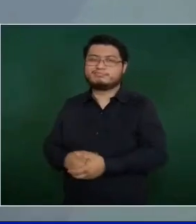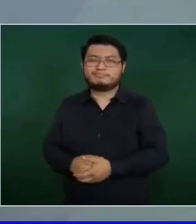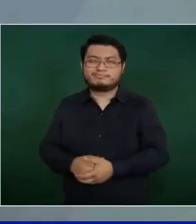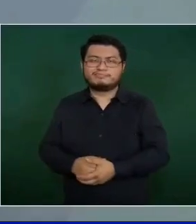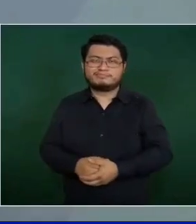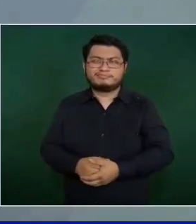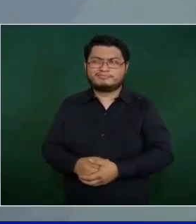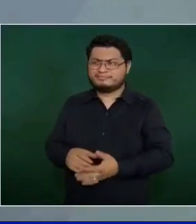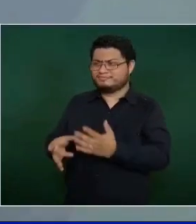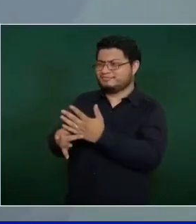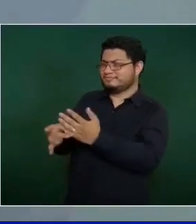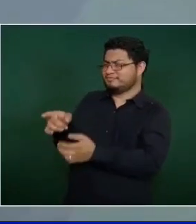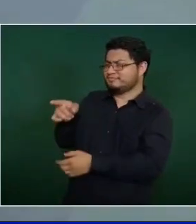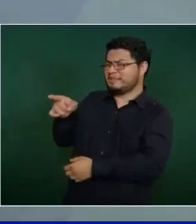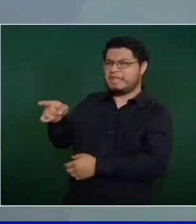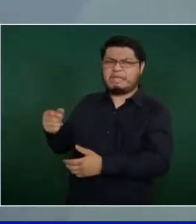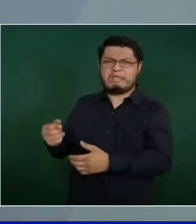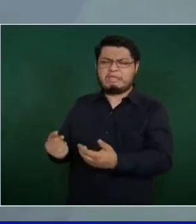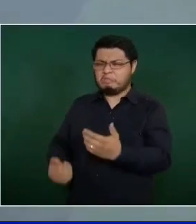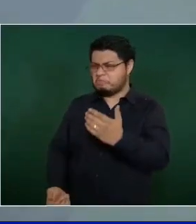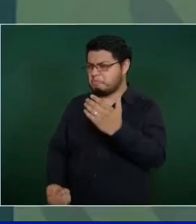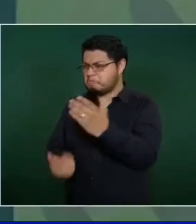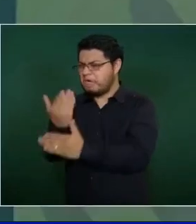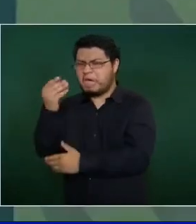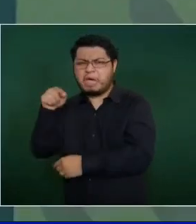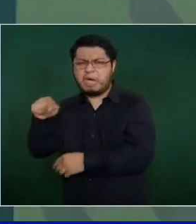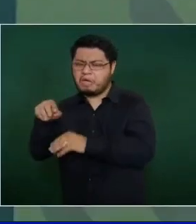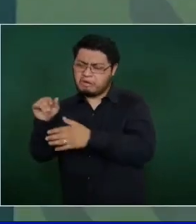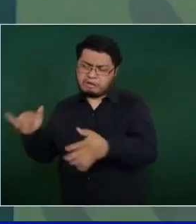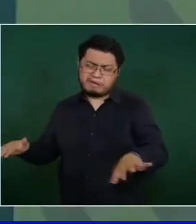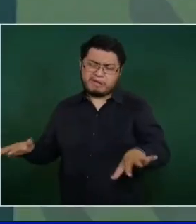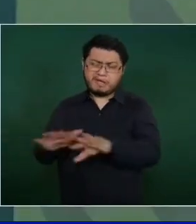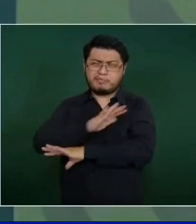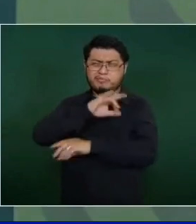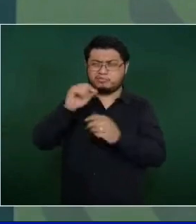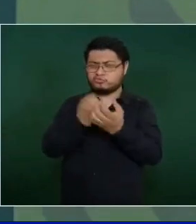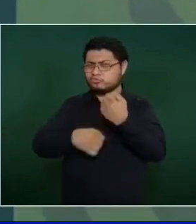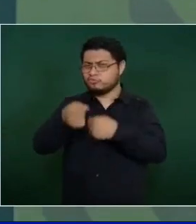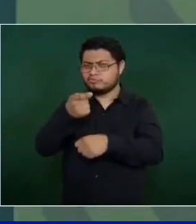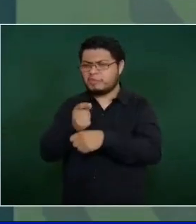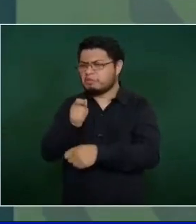hablan de neoliberalismo en México, ¿qué es